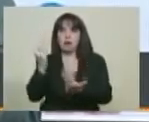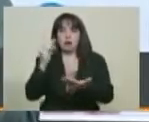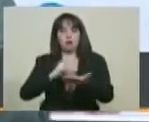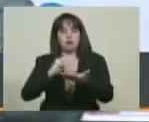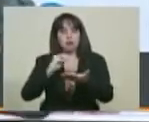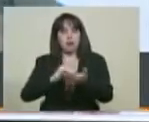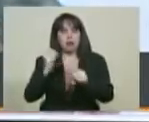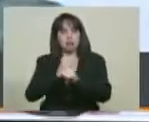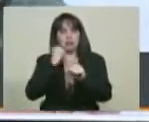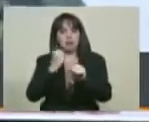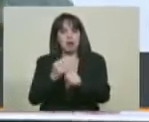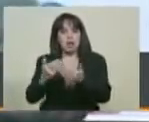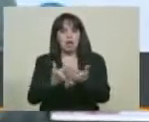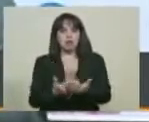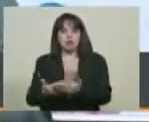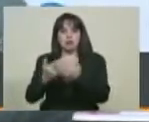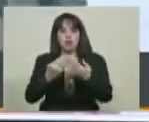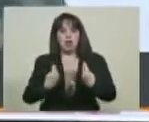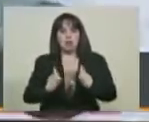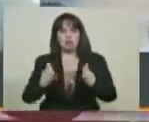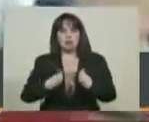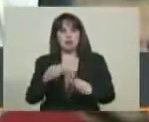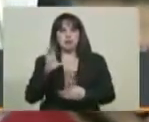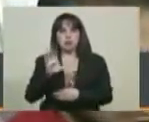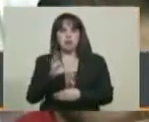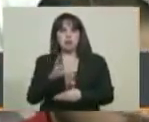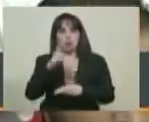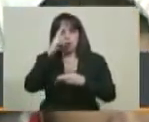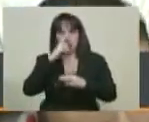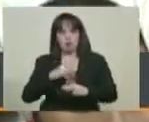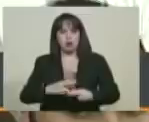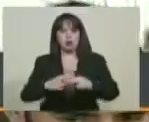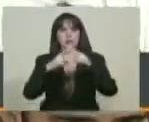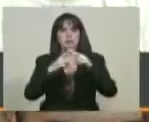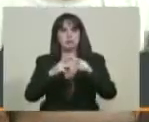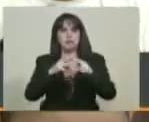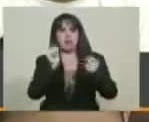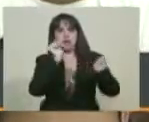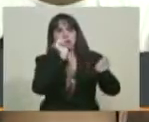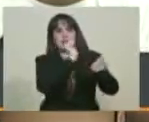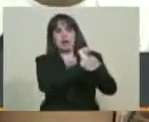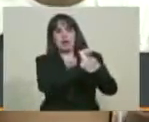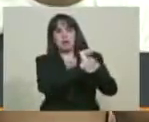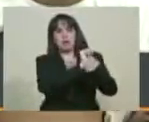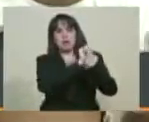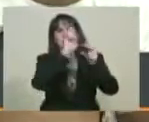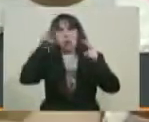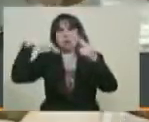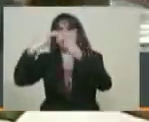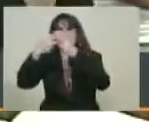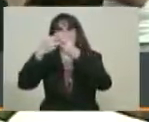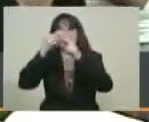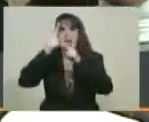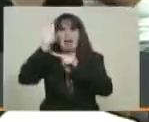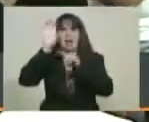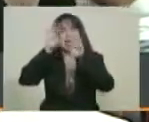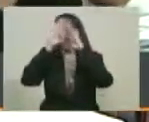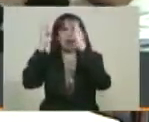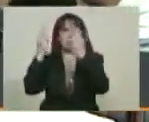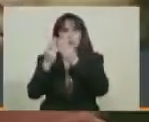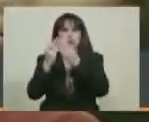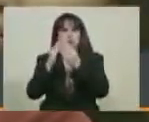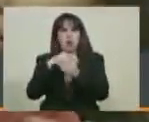a estudiar y a vivir en su tierra, dignamente. Esclavos de nadie en el mundo seremos los venezolanos.